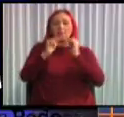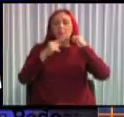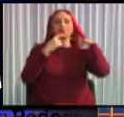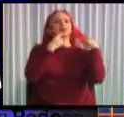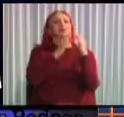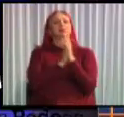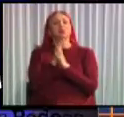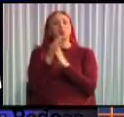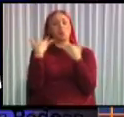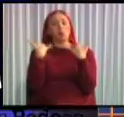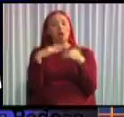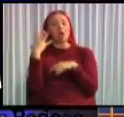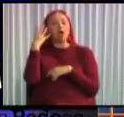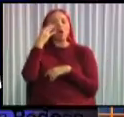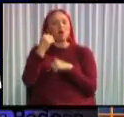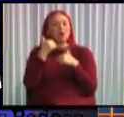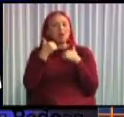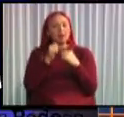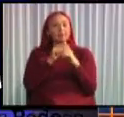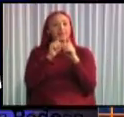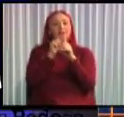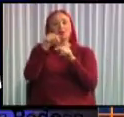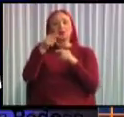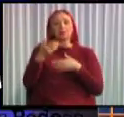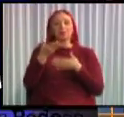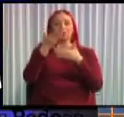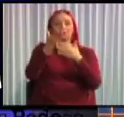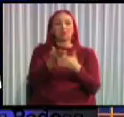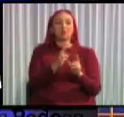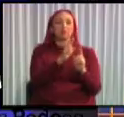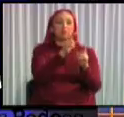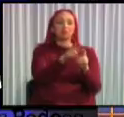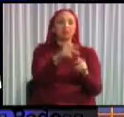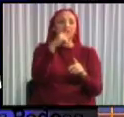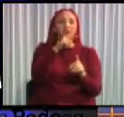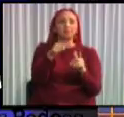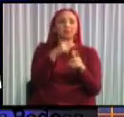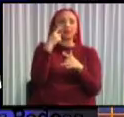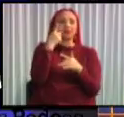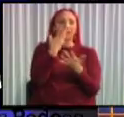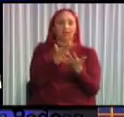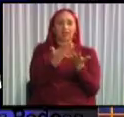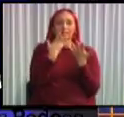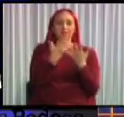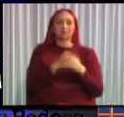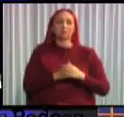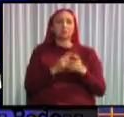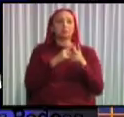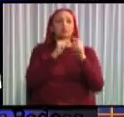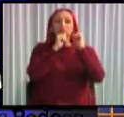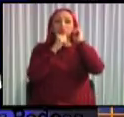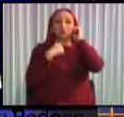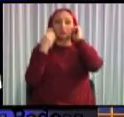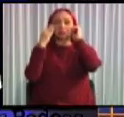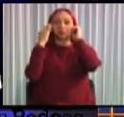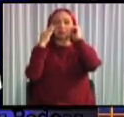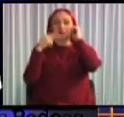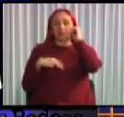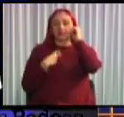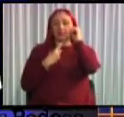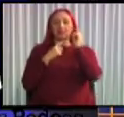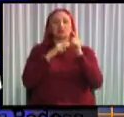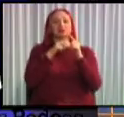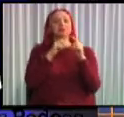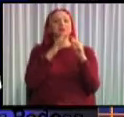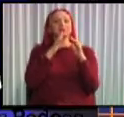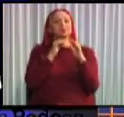los chiquillos, ¿verdad? Pero hoy por hoy darle un cariñito a un niño de esos, dice, ¿para qué esto? Porque no tiene sentido en la vida. Pues vamos